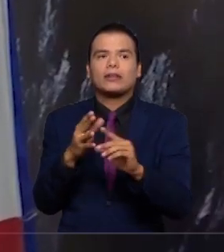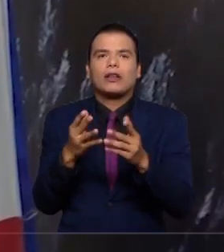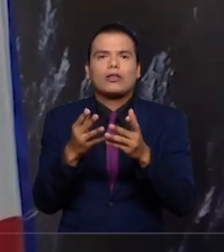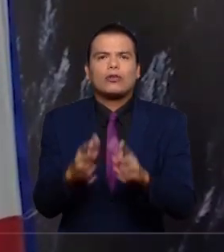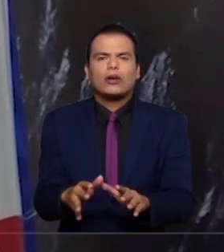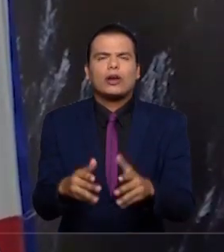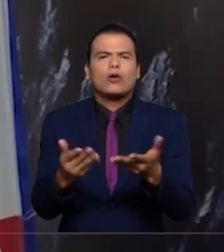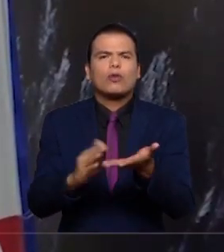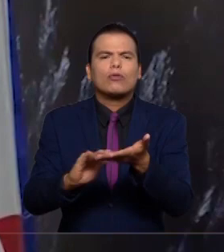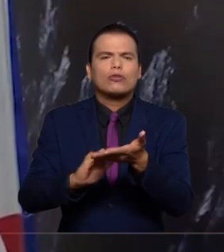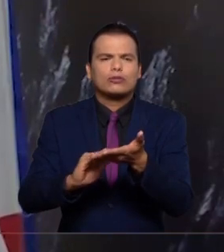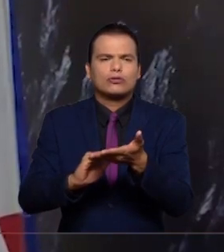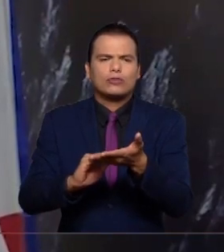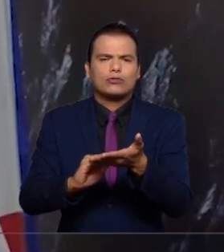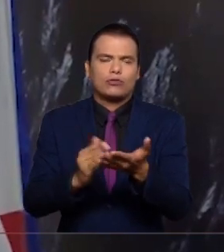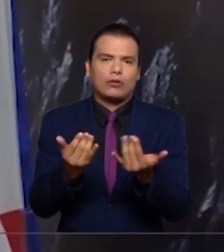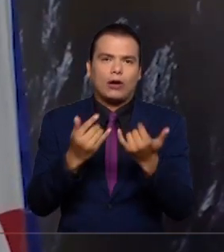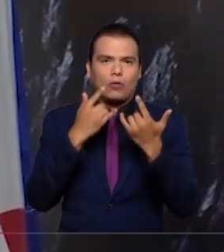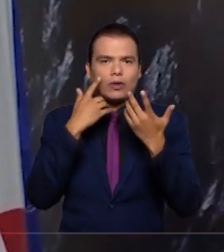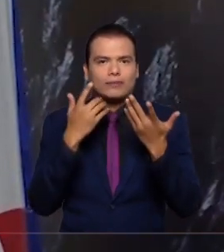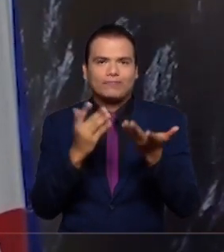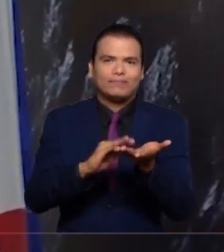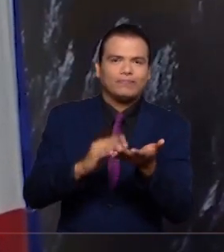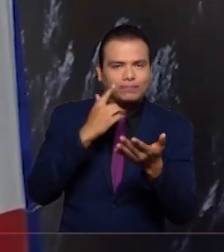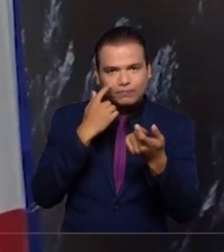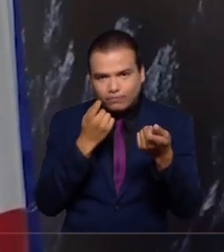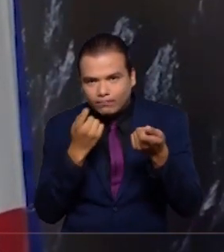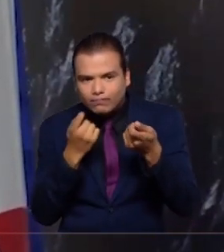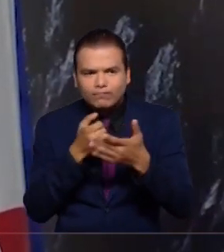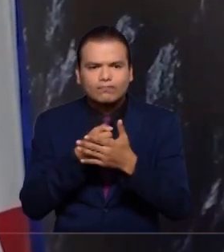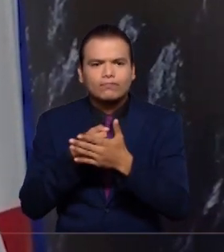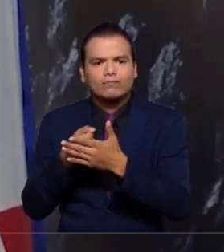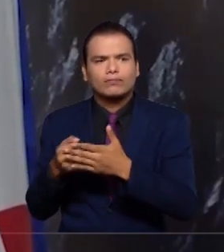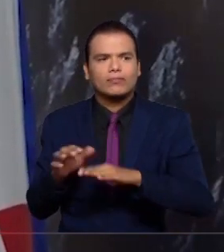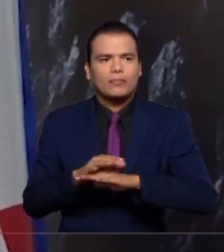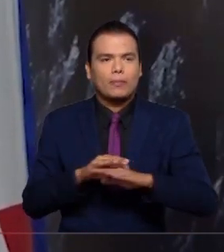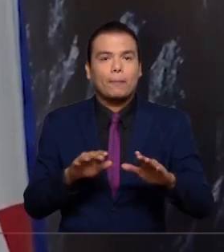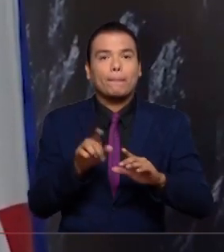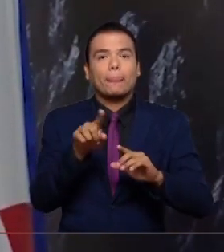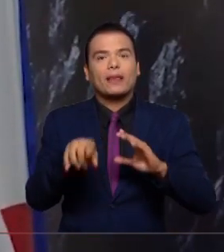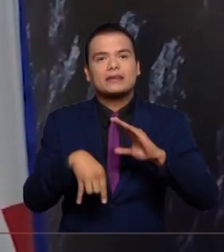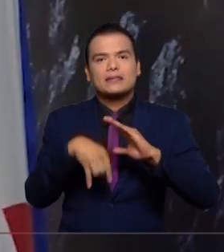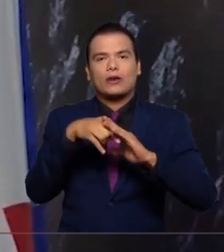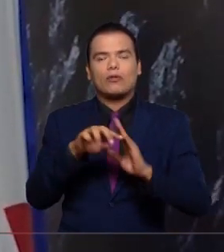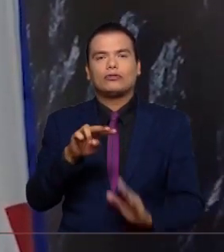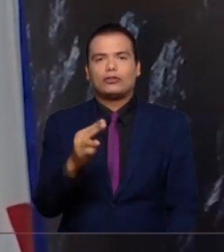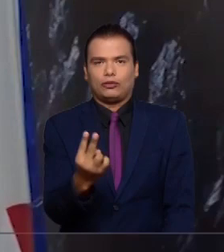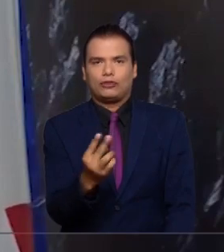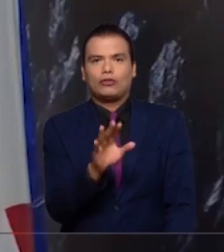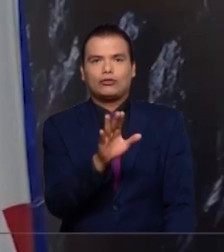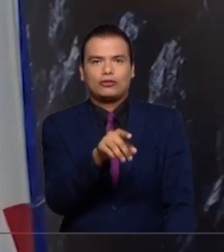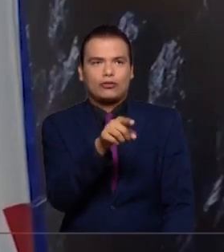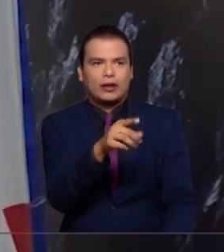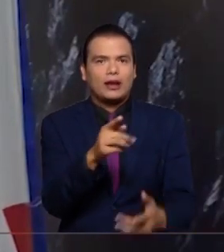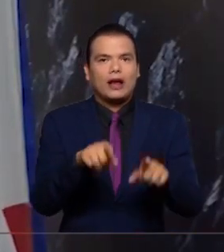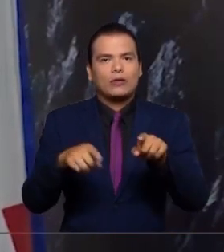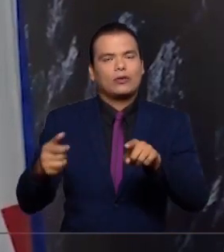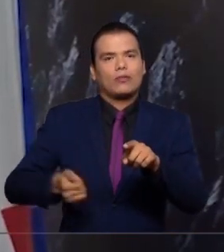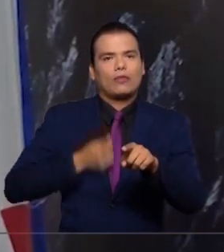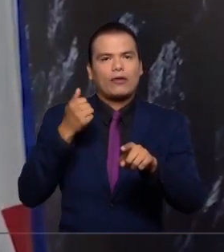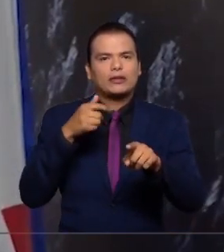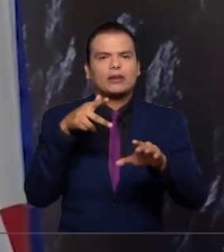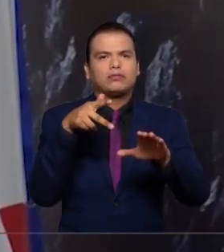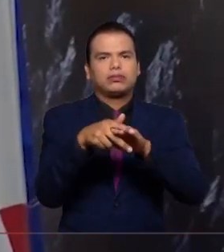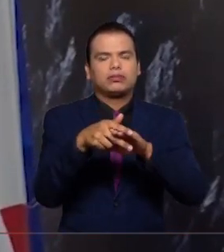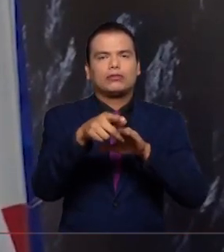hackeado un usuario de Colombia Compras Vicente, la plataforma SECOT2, generando el cierre del